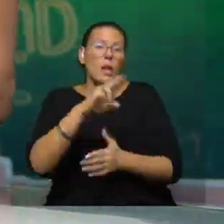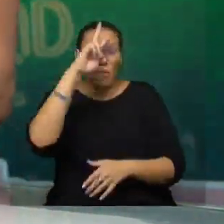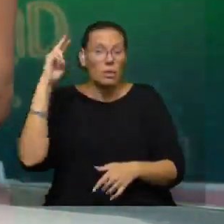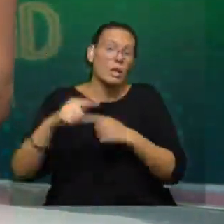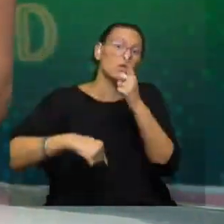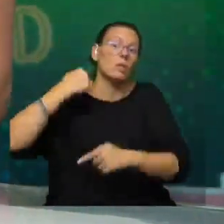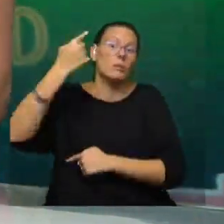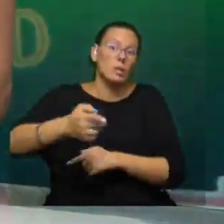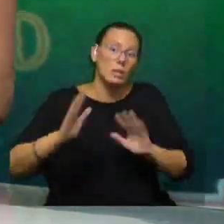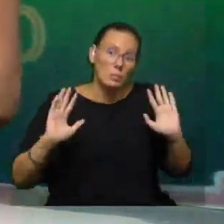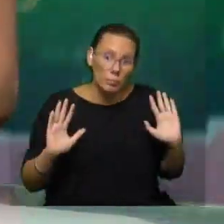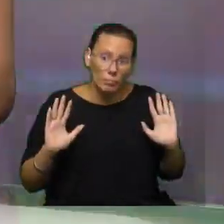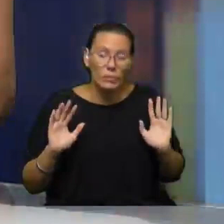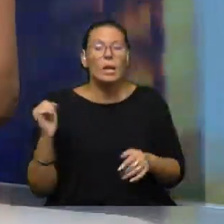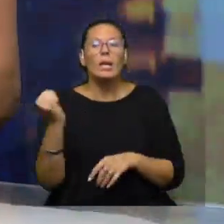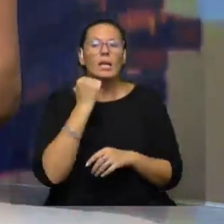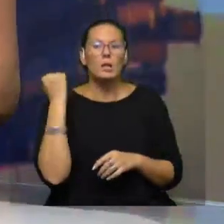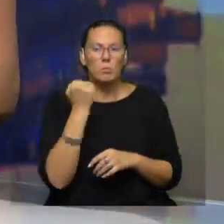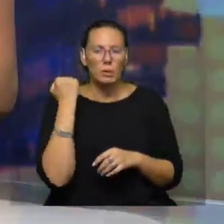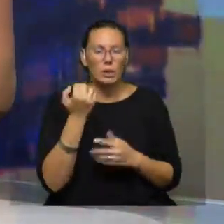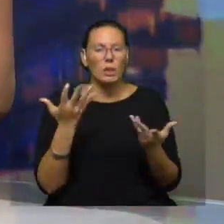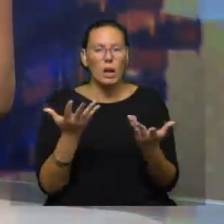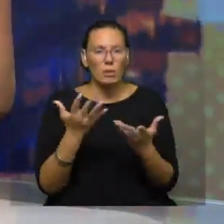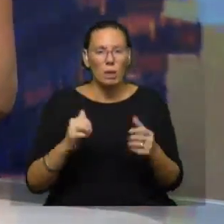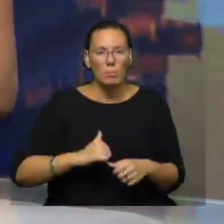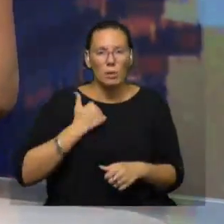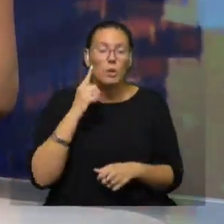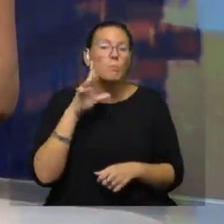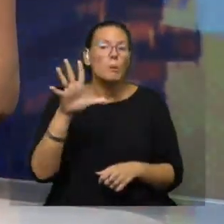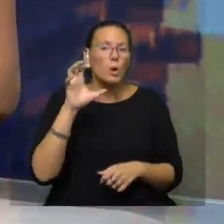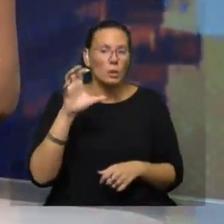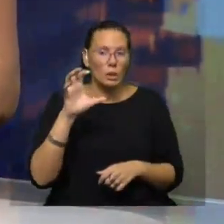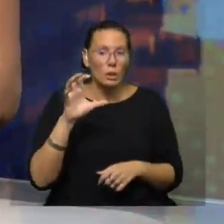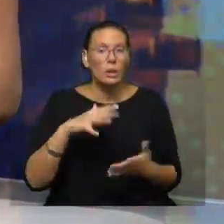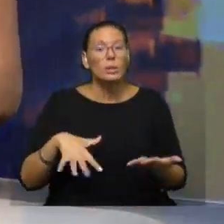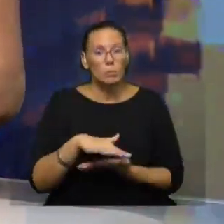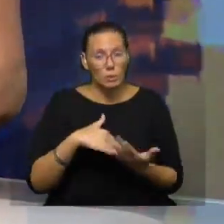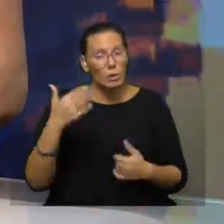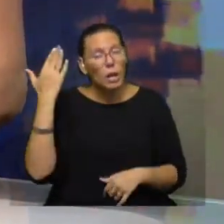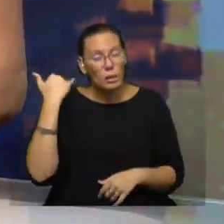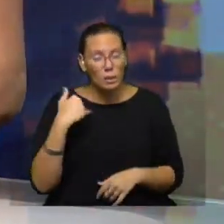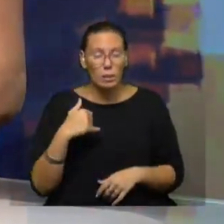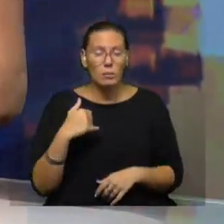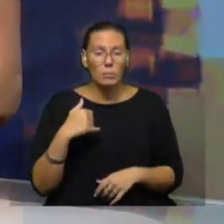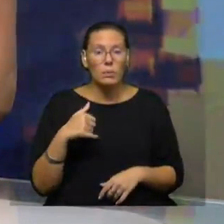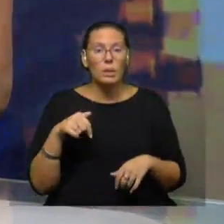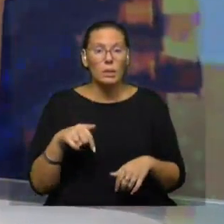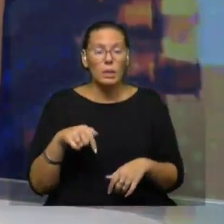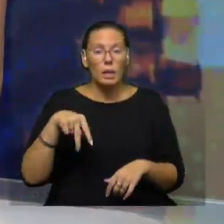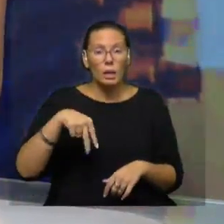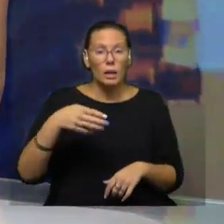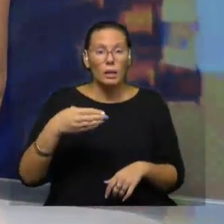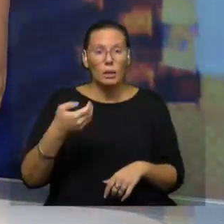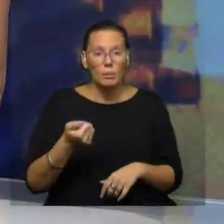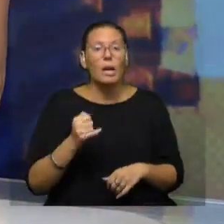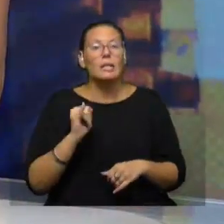Nada. Tremendo. Pero bueno, es importante, y ahora te lo engancho acá, con tener memoria, que es algo que sucedió. Y en este caso, la NBA Junior sí